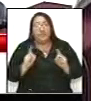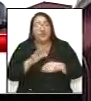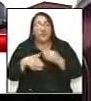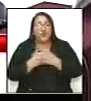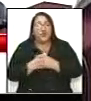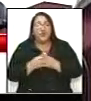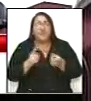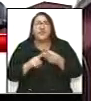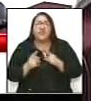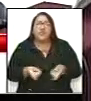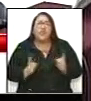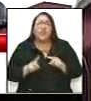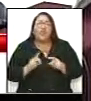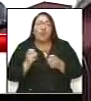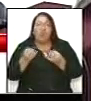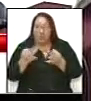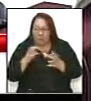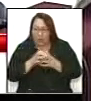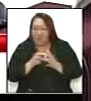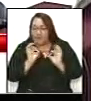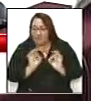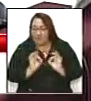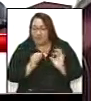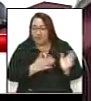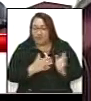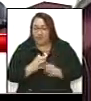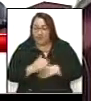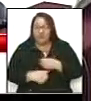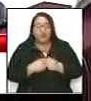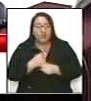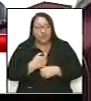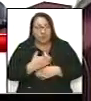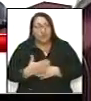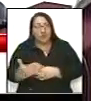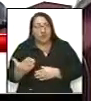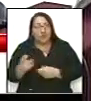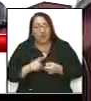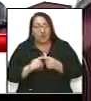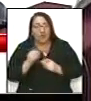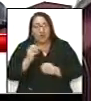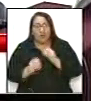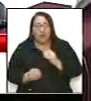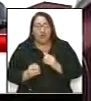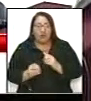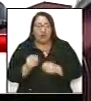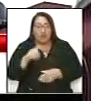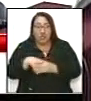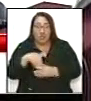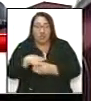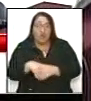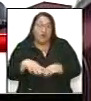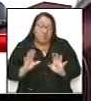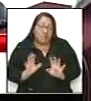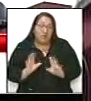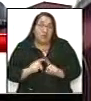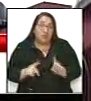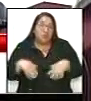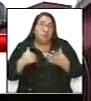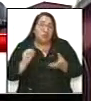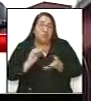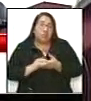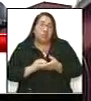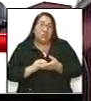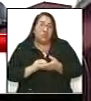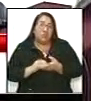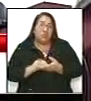de desde cuándo se cuenta. Yo he planteado que el año corra desde la fecha de las elecciones, pero podría establecerse,